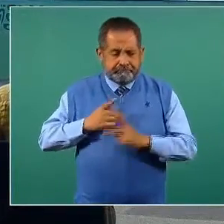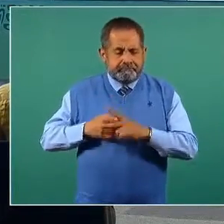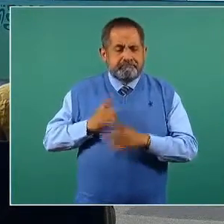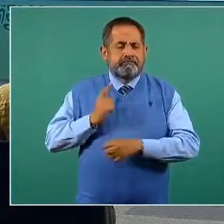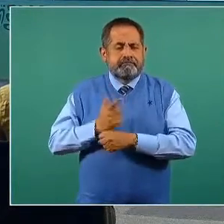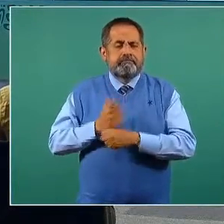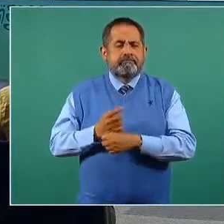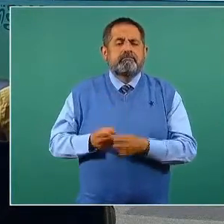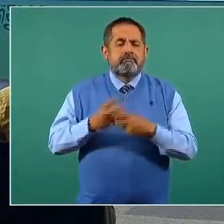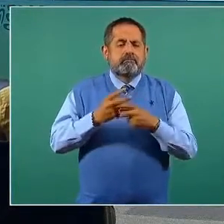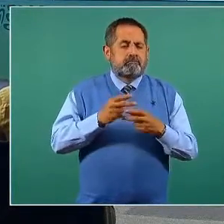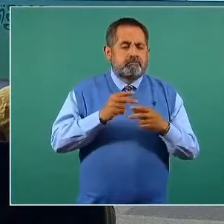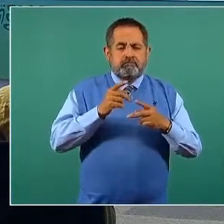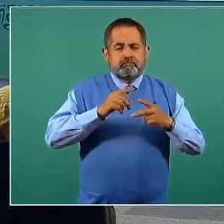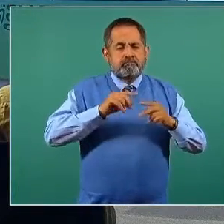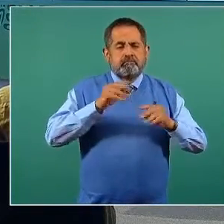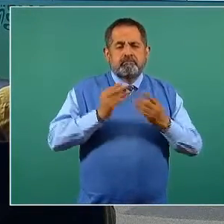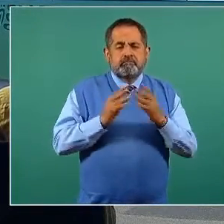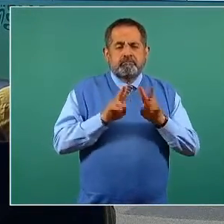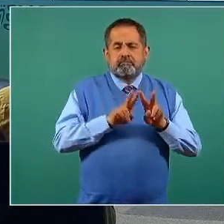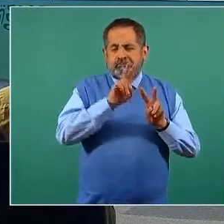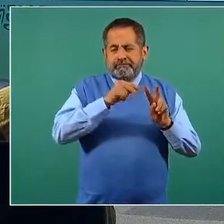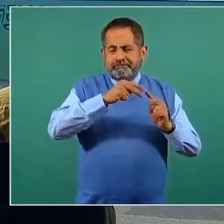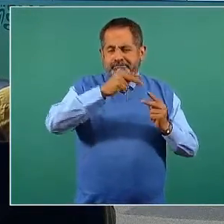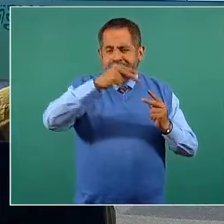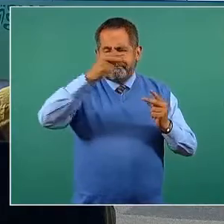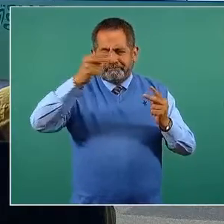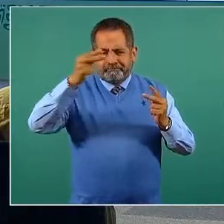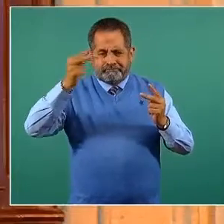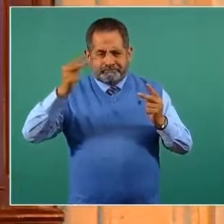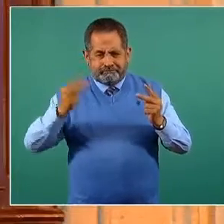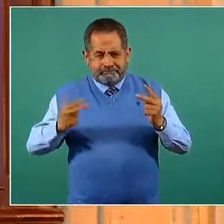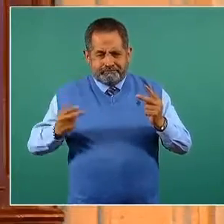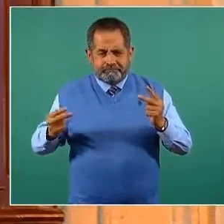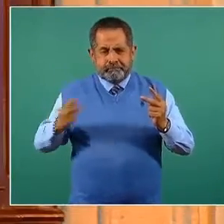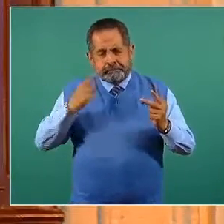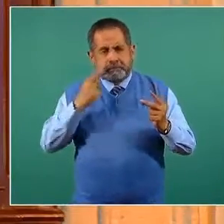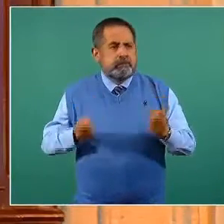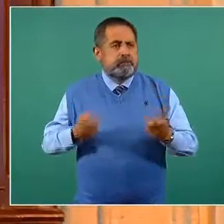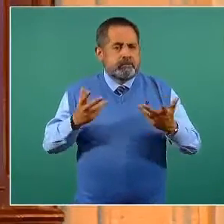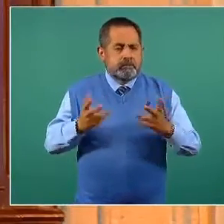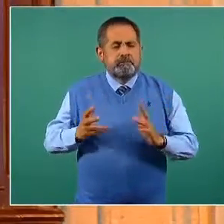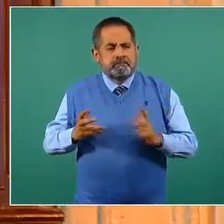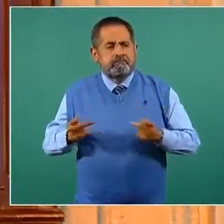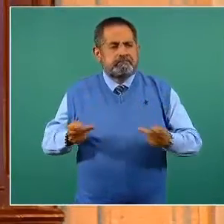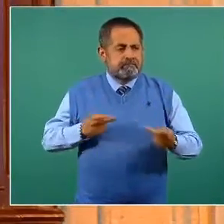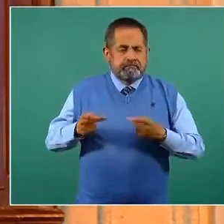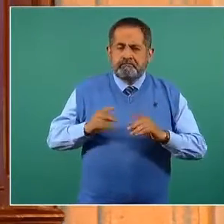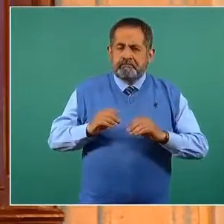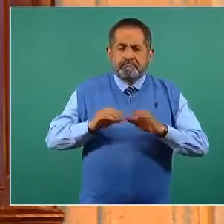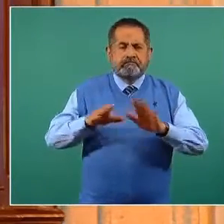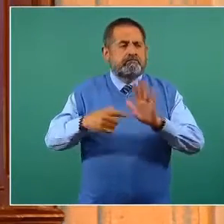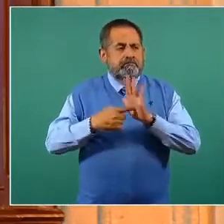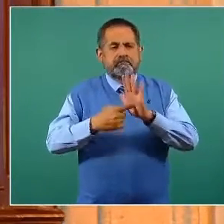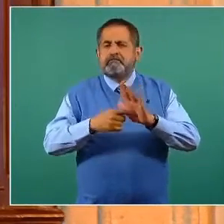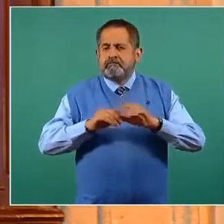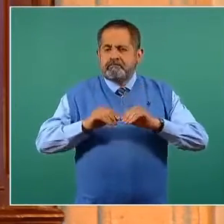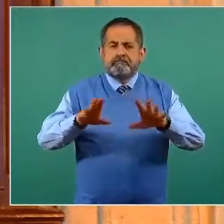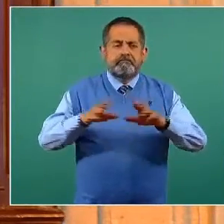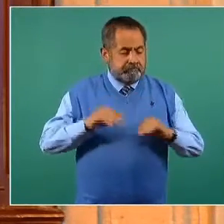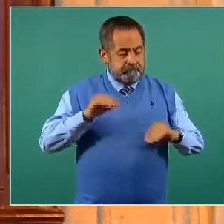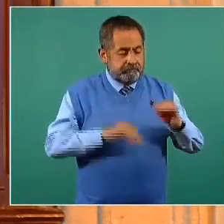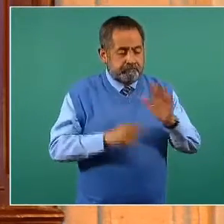caracterizaciones de esta información, y de la misma es que podemos obviamente preparar productos informativos,